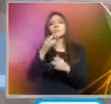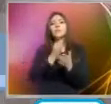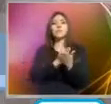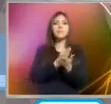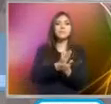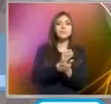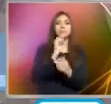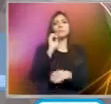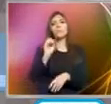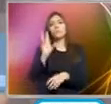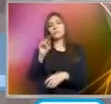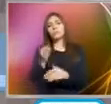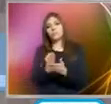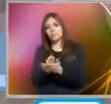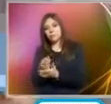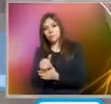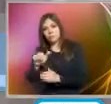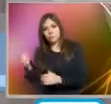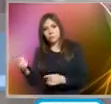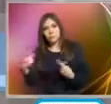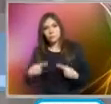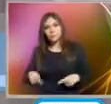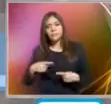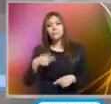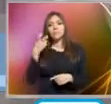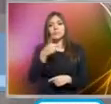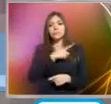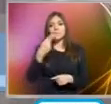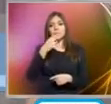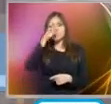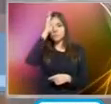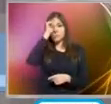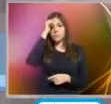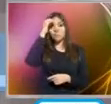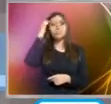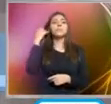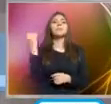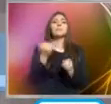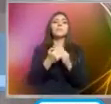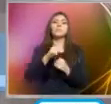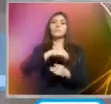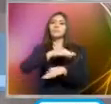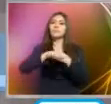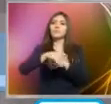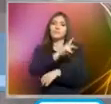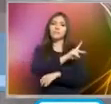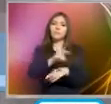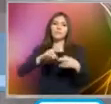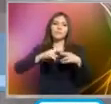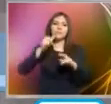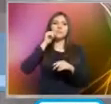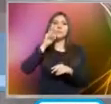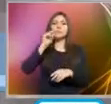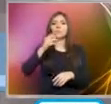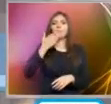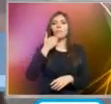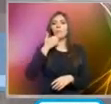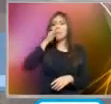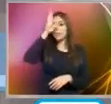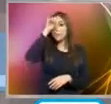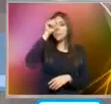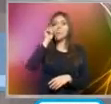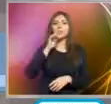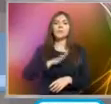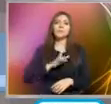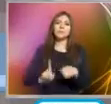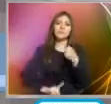bien, en todas las relaciones, cuando rompemos acuerdos, pues como hay un problema, ¿no? O sea, nos genera algún problema.